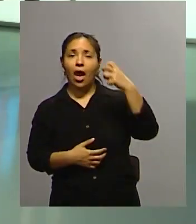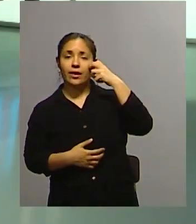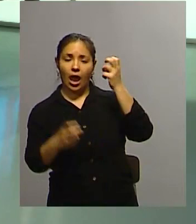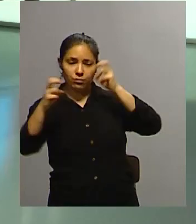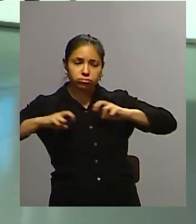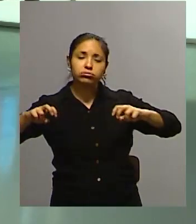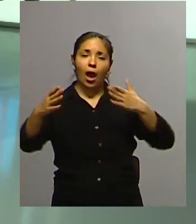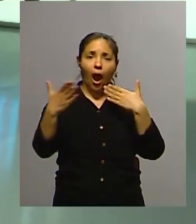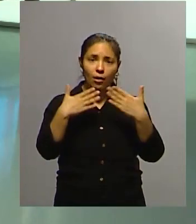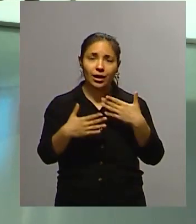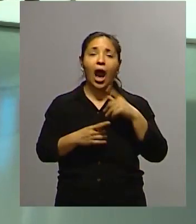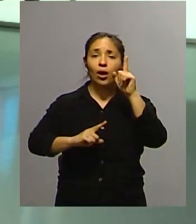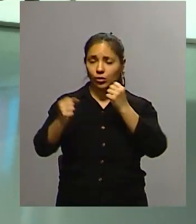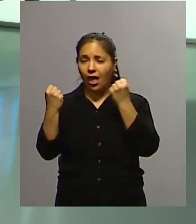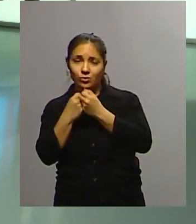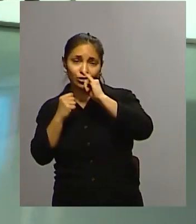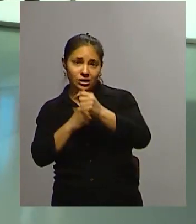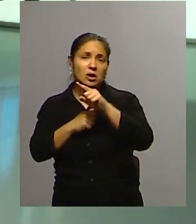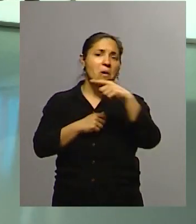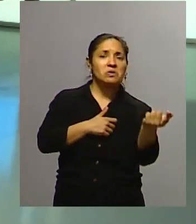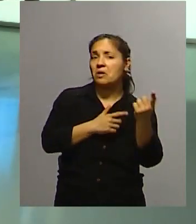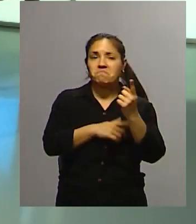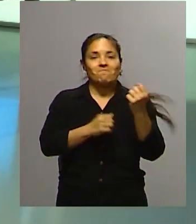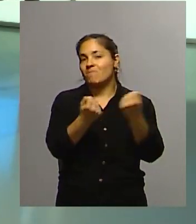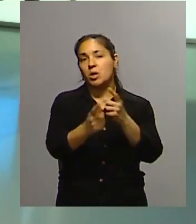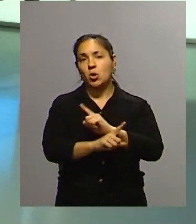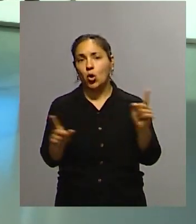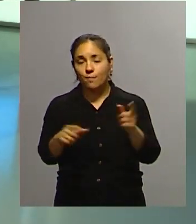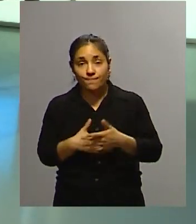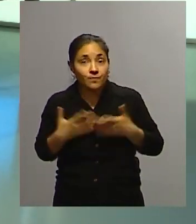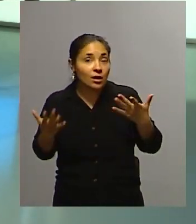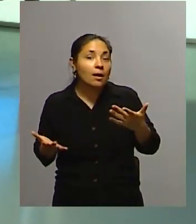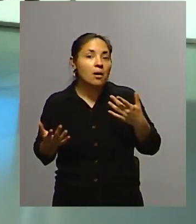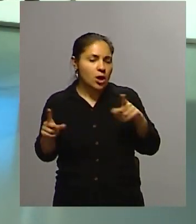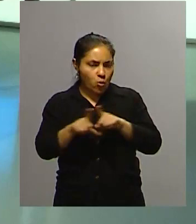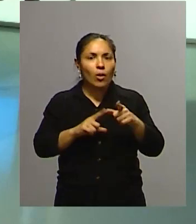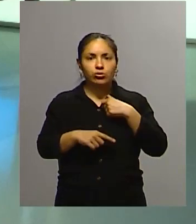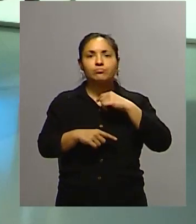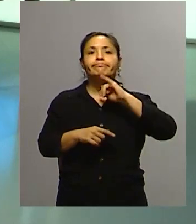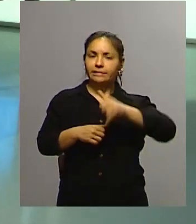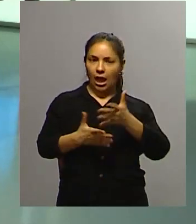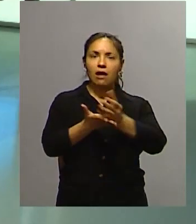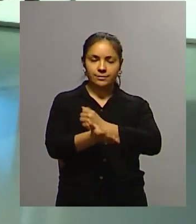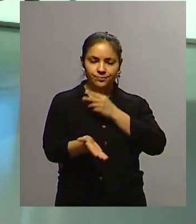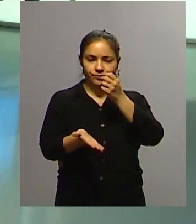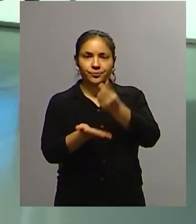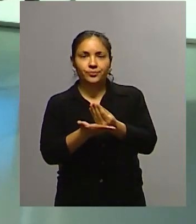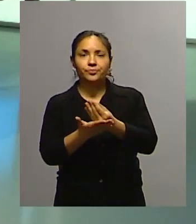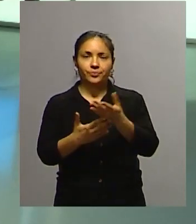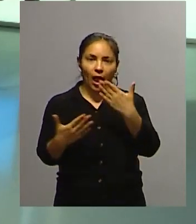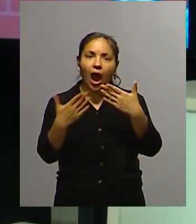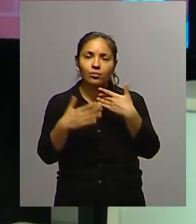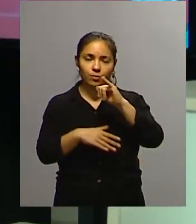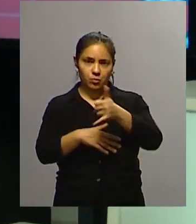en algunas cosas me pongo de acuerdo y en otras no. Pero tengo la voluntad de sentarme. Y si me llaman, ahí voy a estar. Y creo